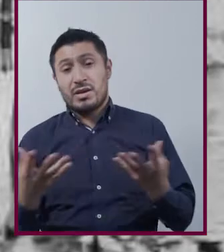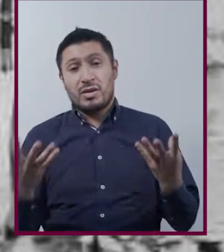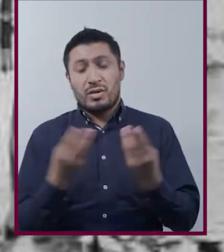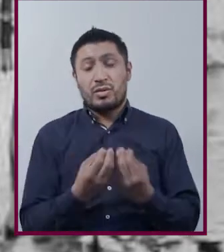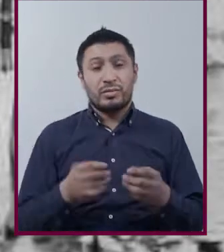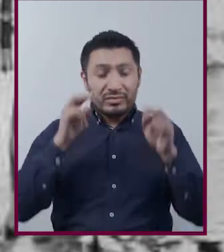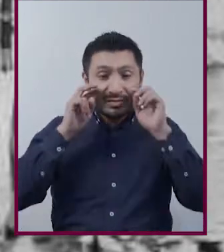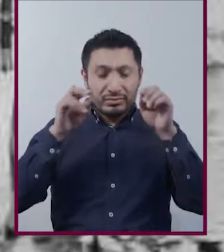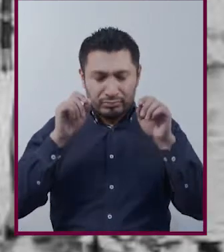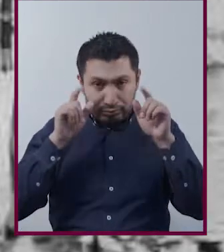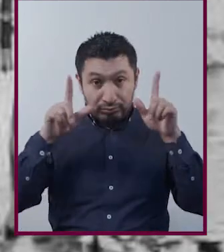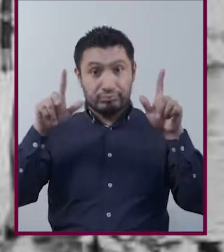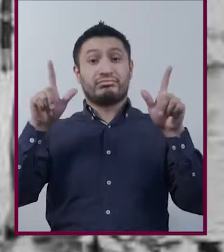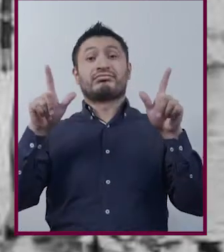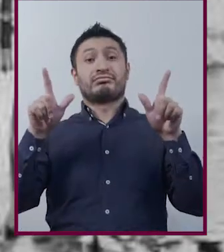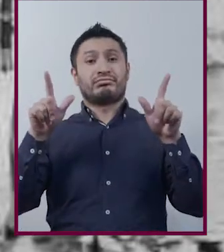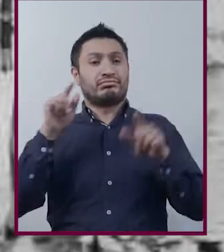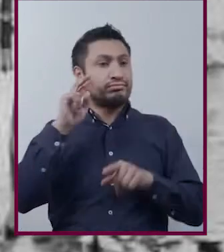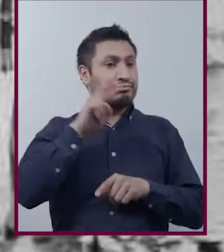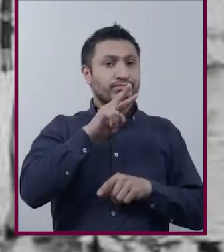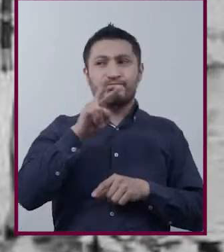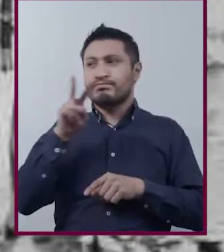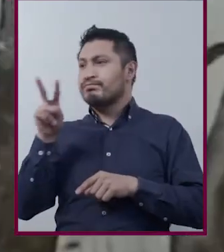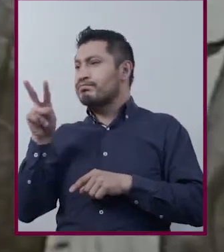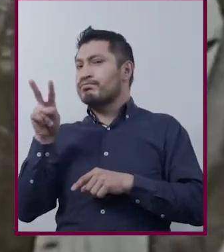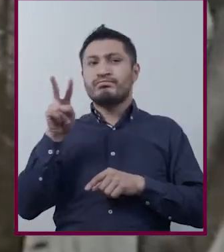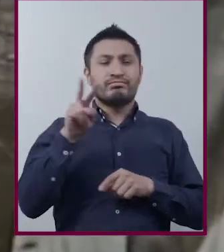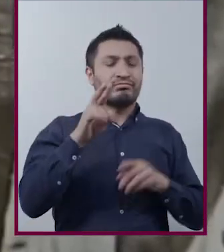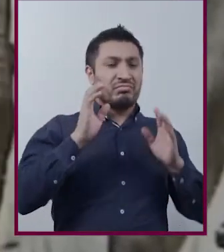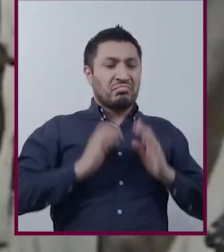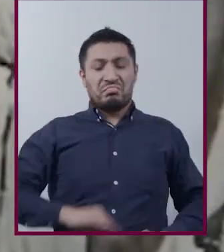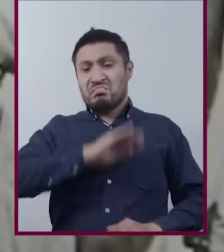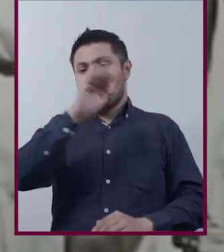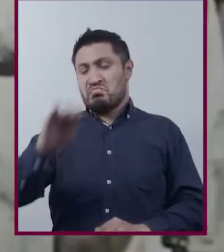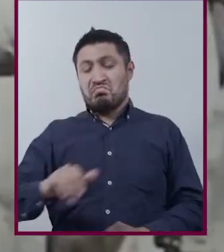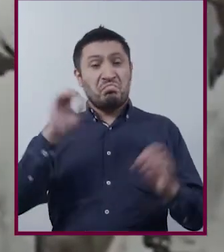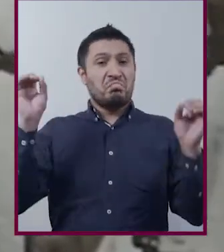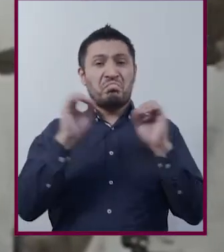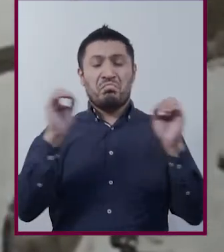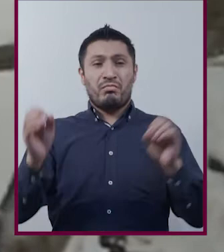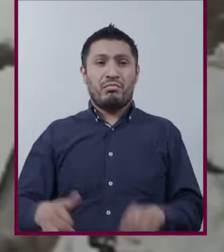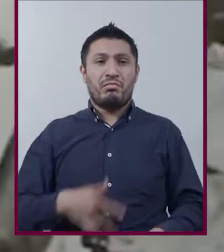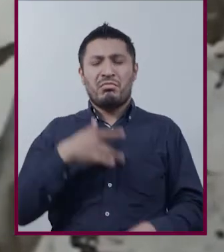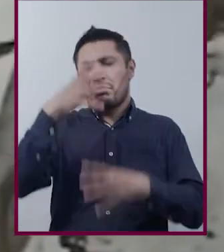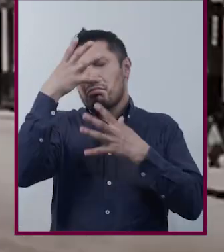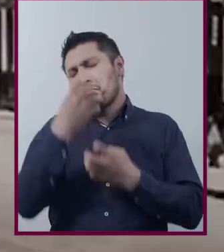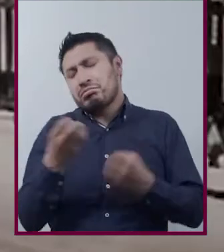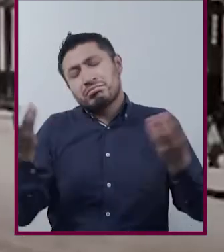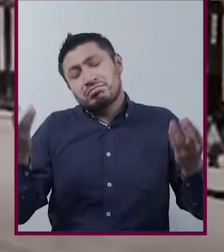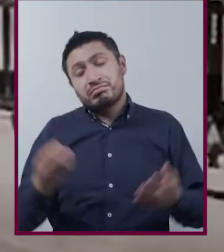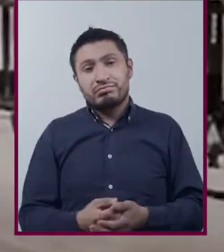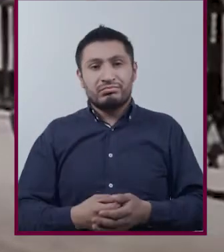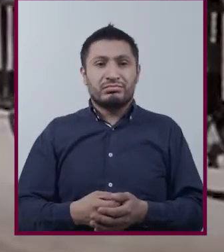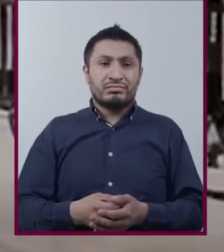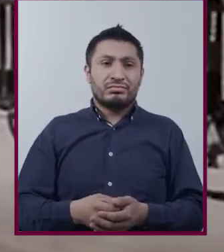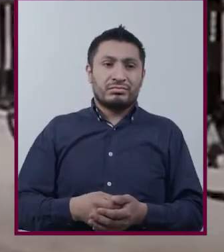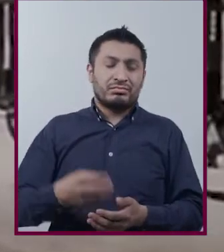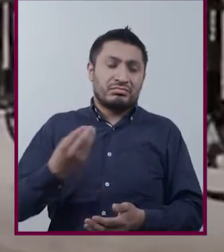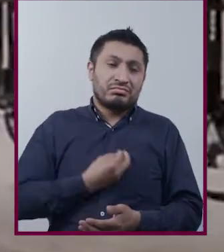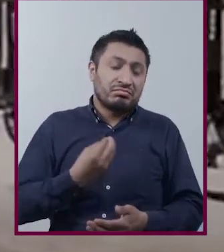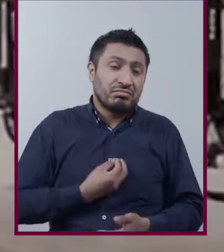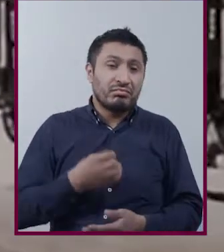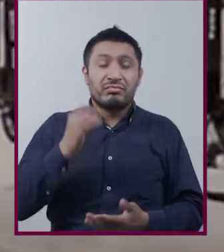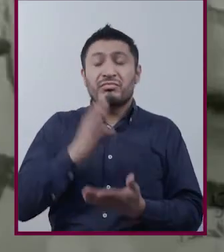en interrogación. Buscamos y no había ni un solo muerto. Lo sentimos de veras. Nos conformamos con ver que de